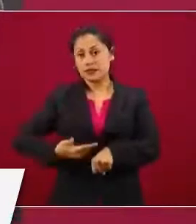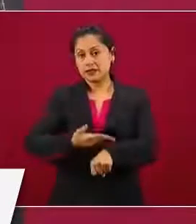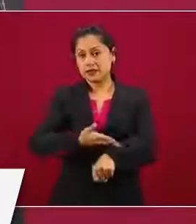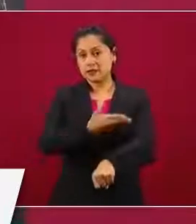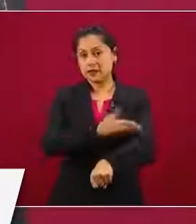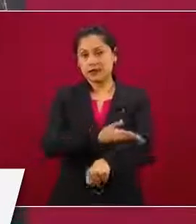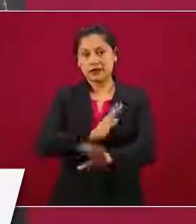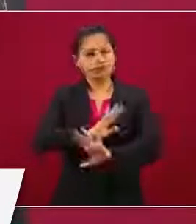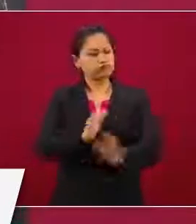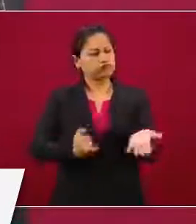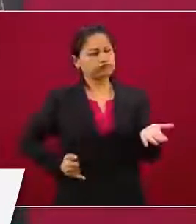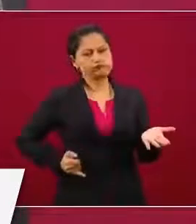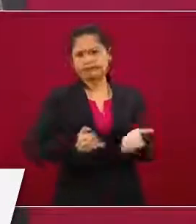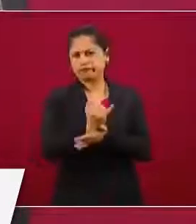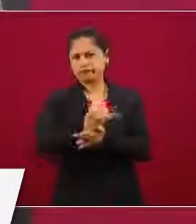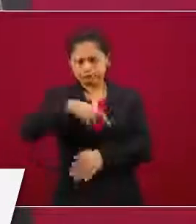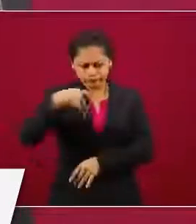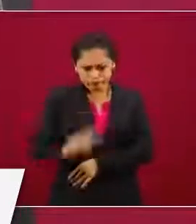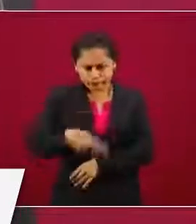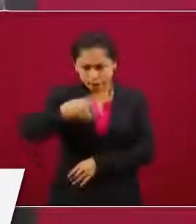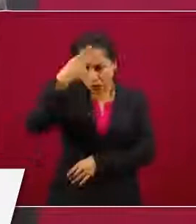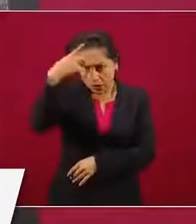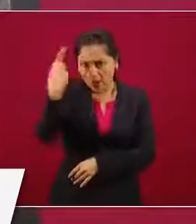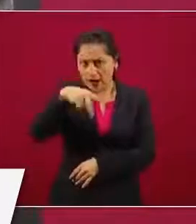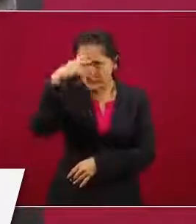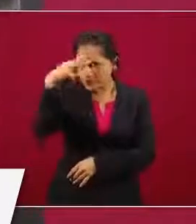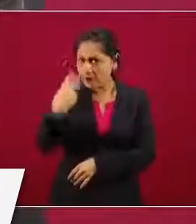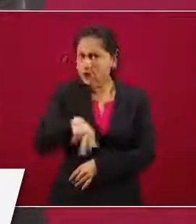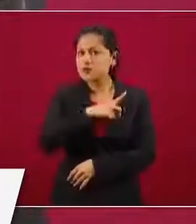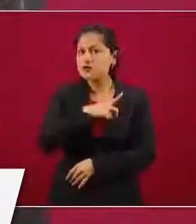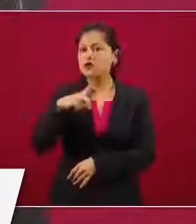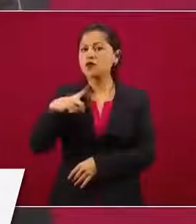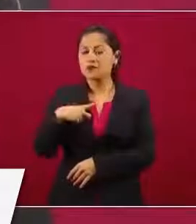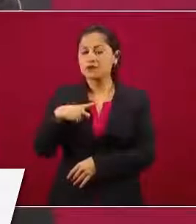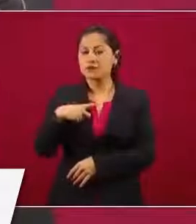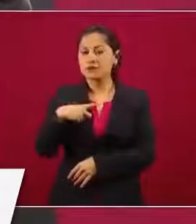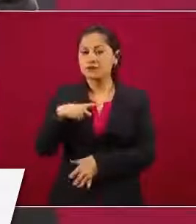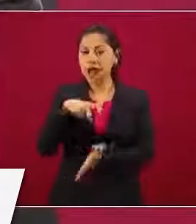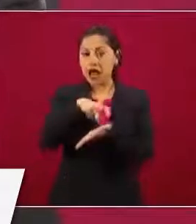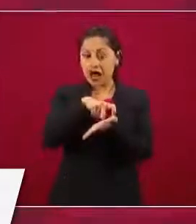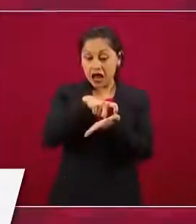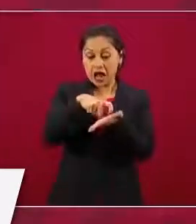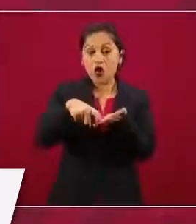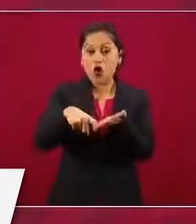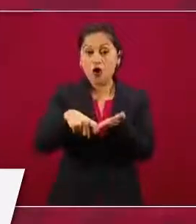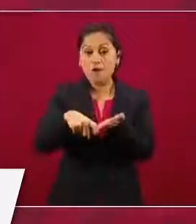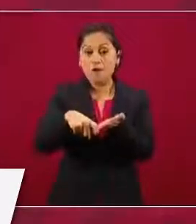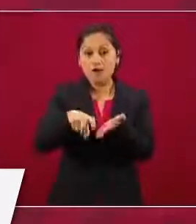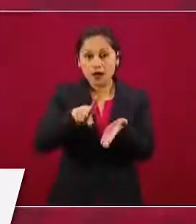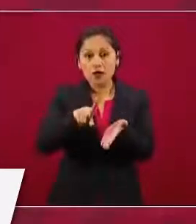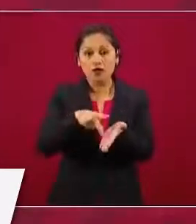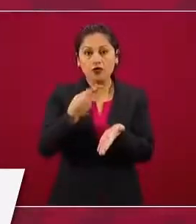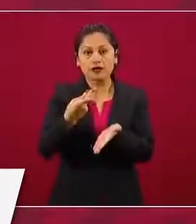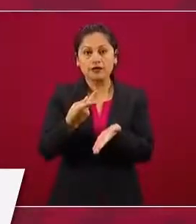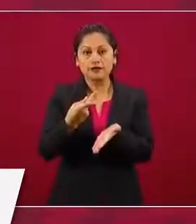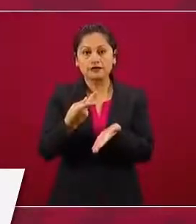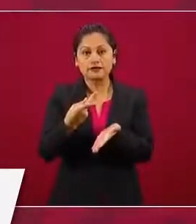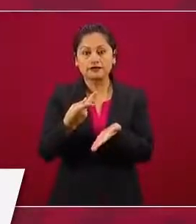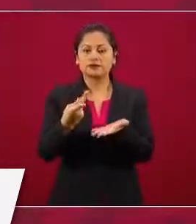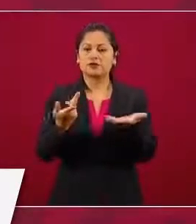La compra de las acciones de los ferrocarriles pues produjo una enorme deuda